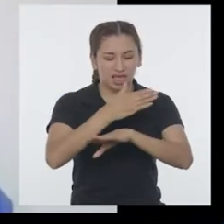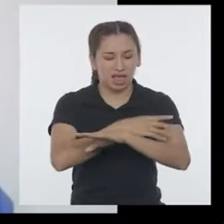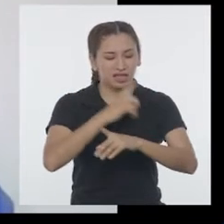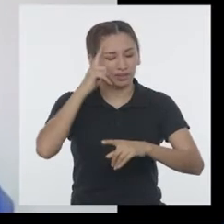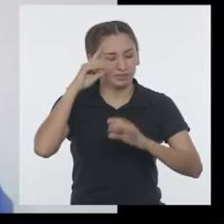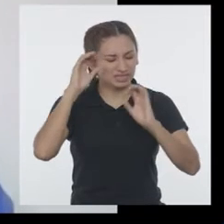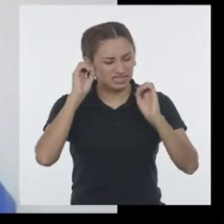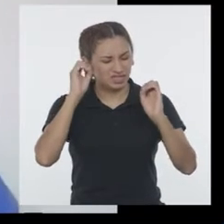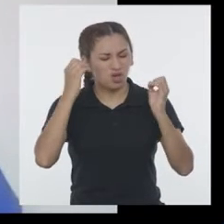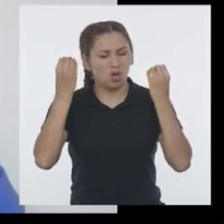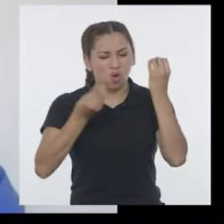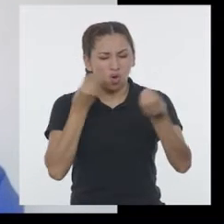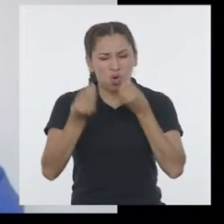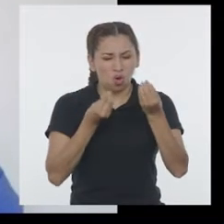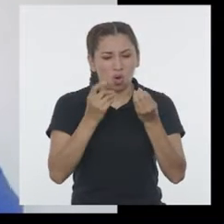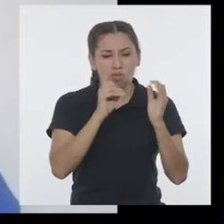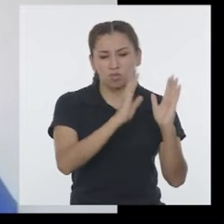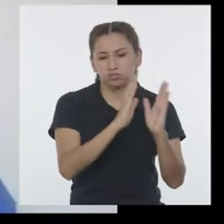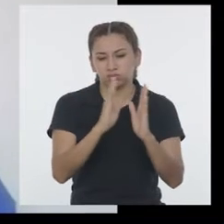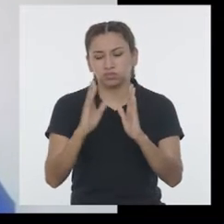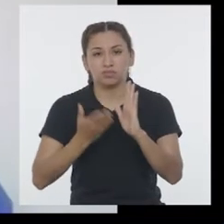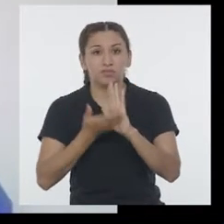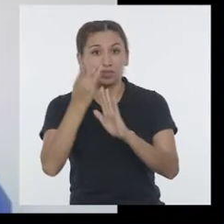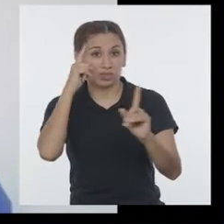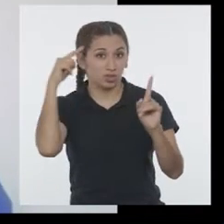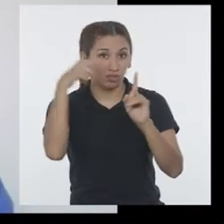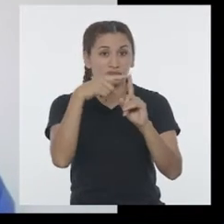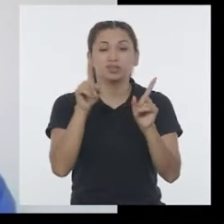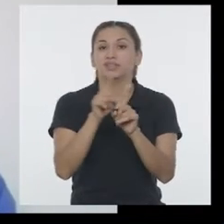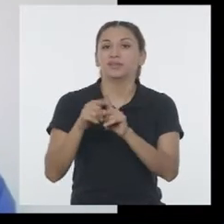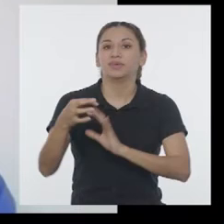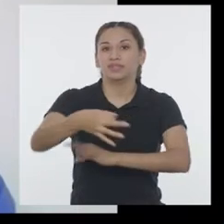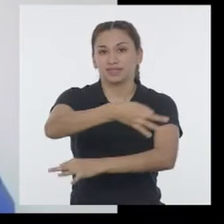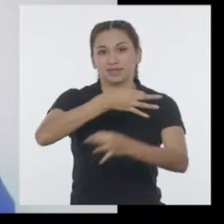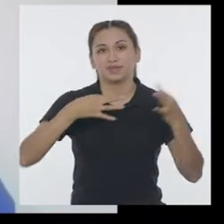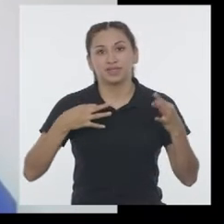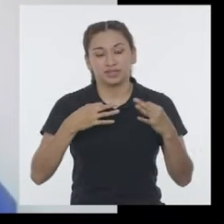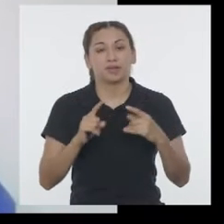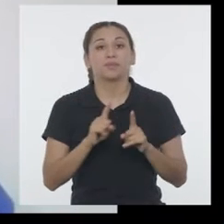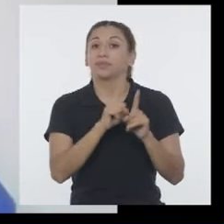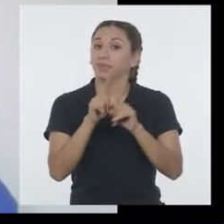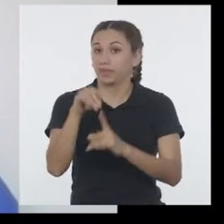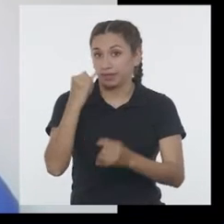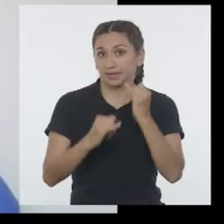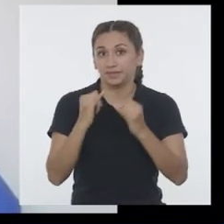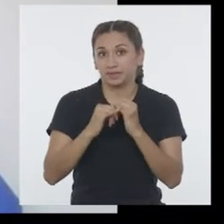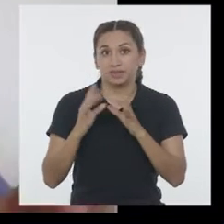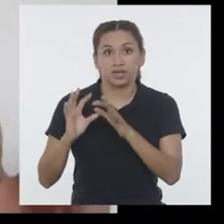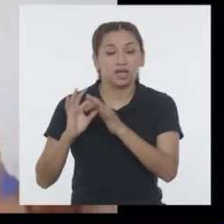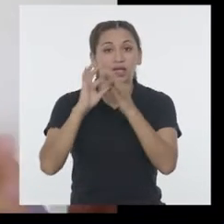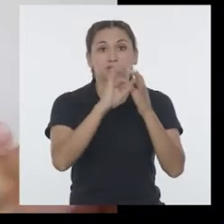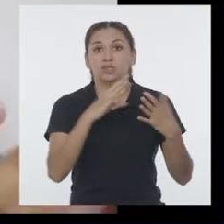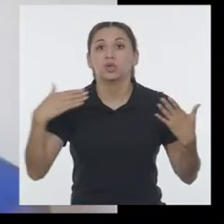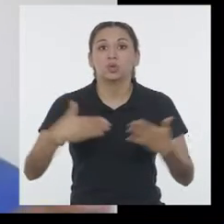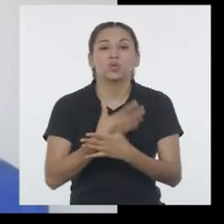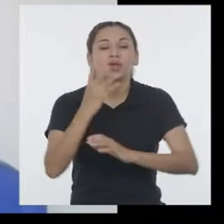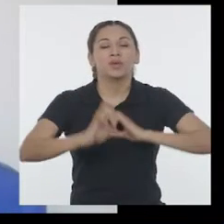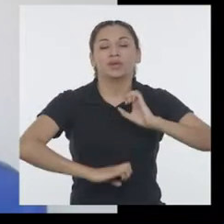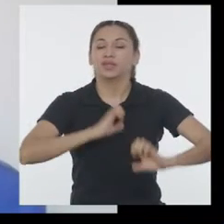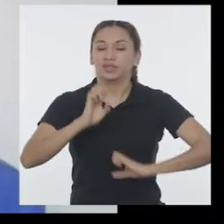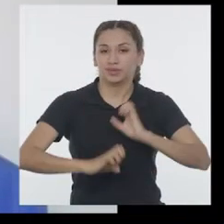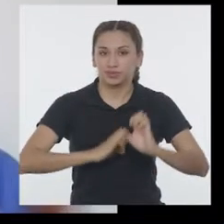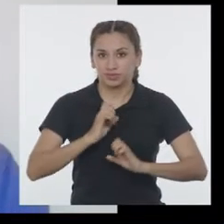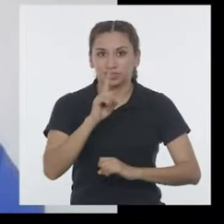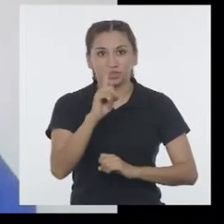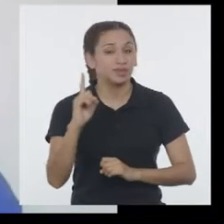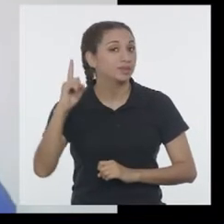inicial tratando de ver la situación con más objetividad y empatía. Finalmente, asociar nuevas